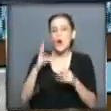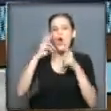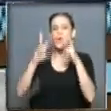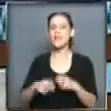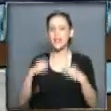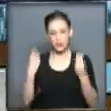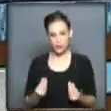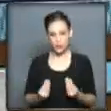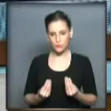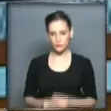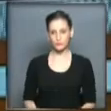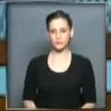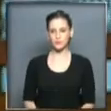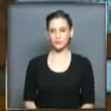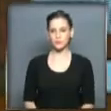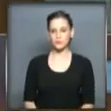trabajo.